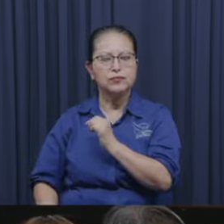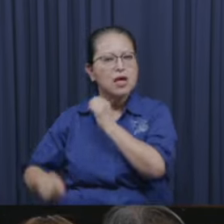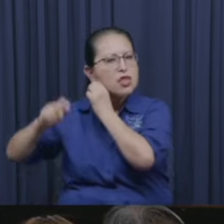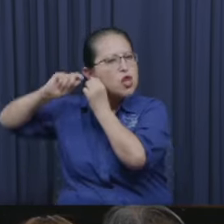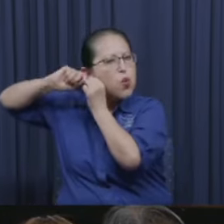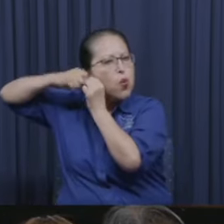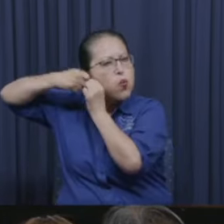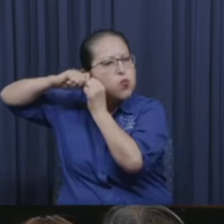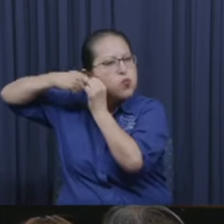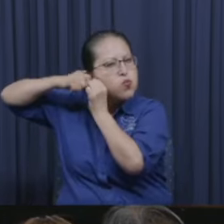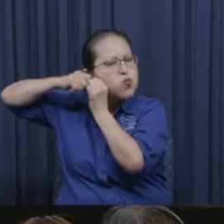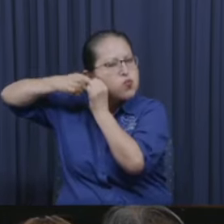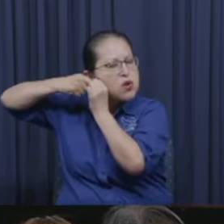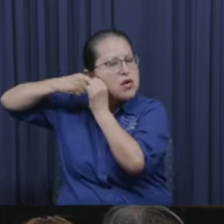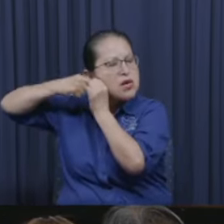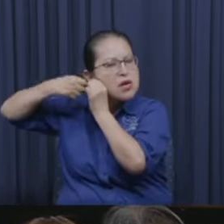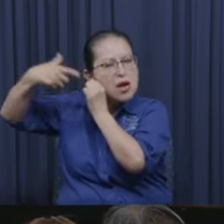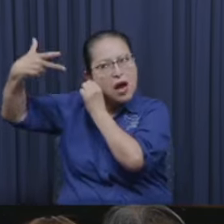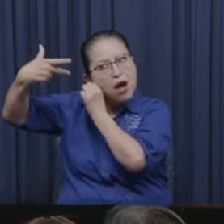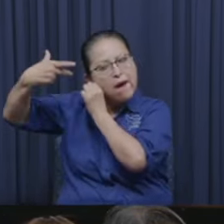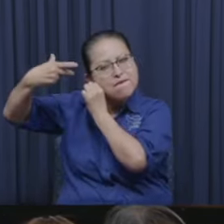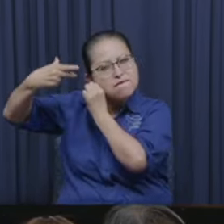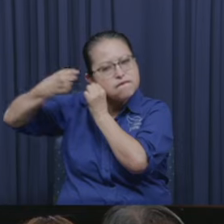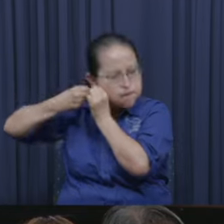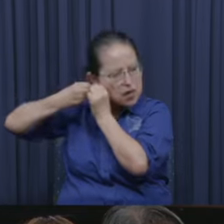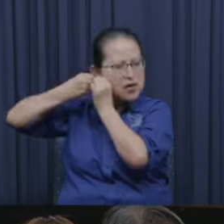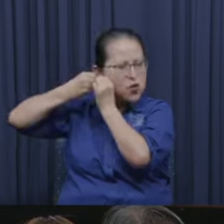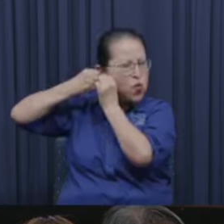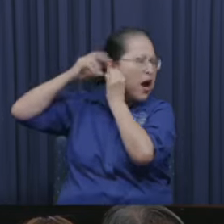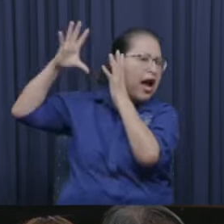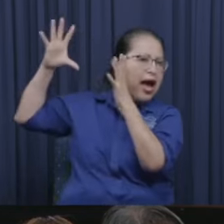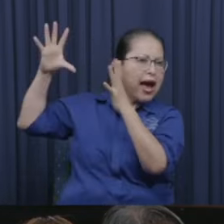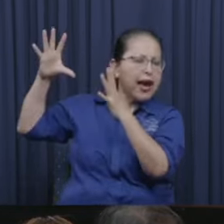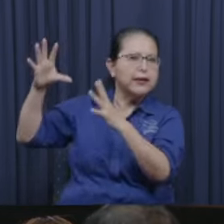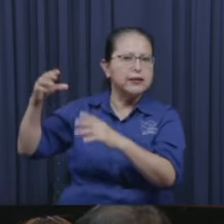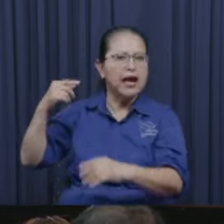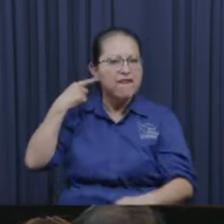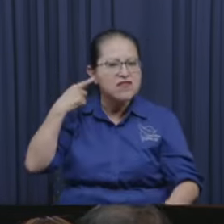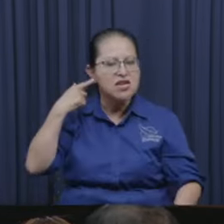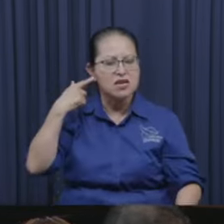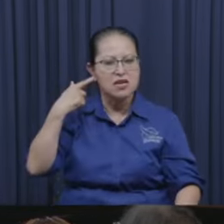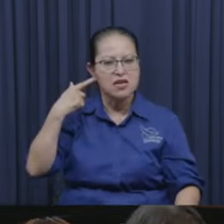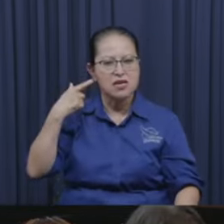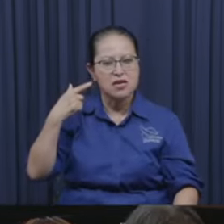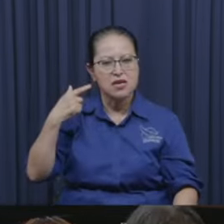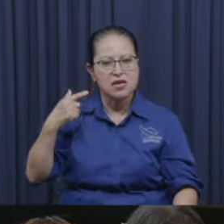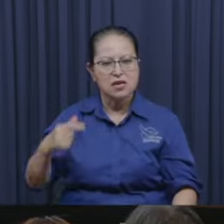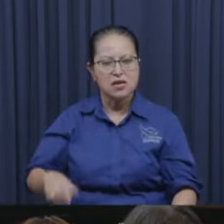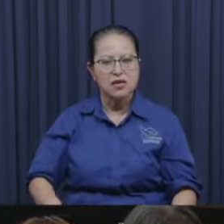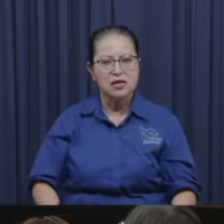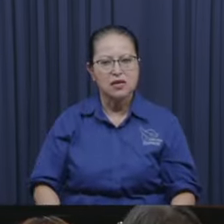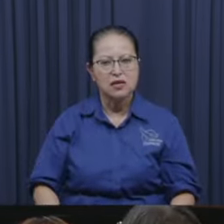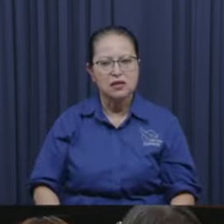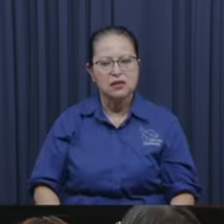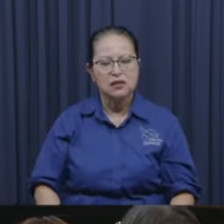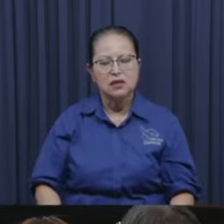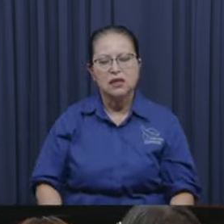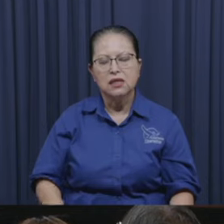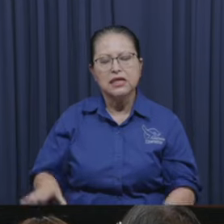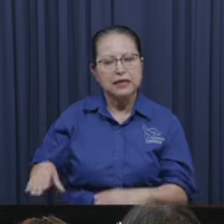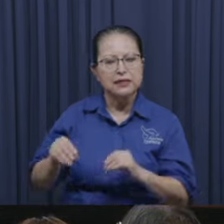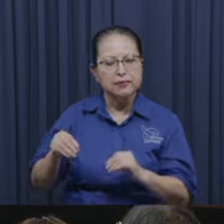de prensar se le puede caer el diamante cuesta $500 una cosita de este tamaño Ay Vaya